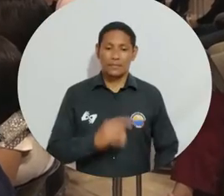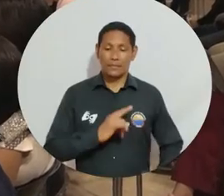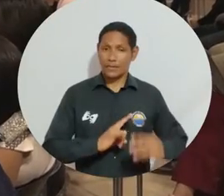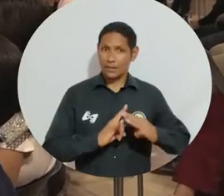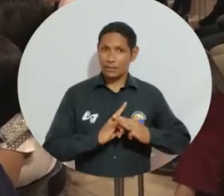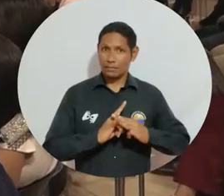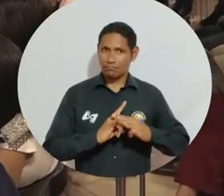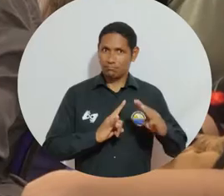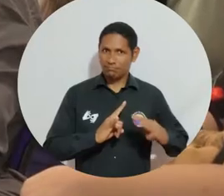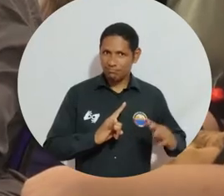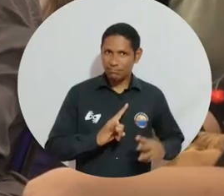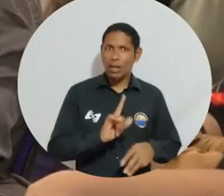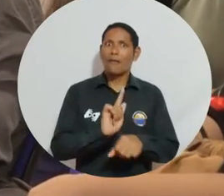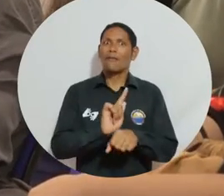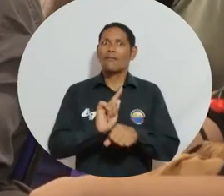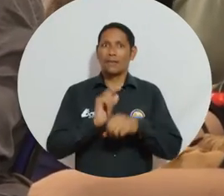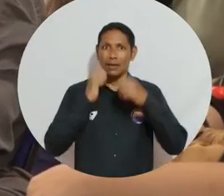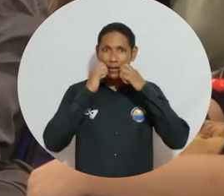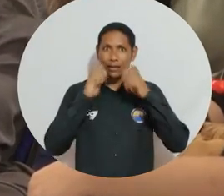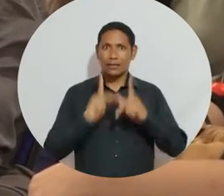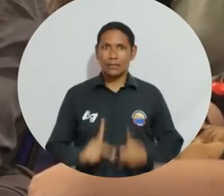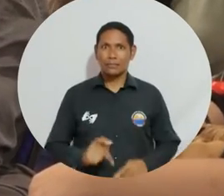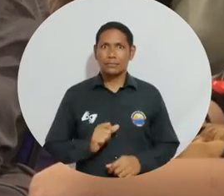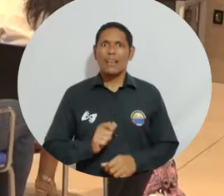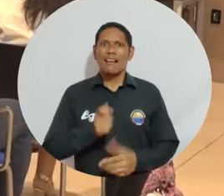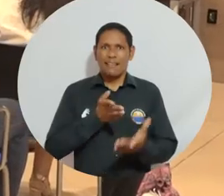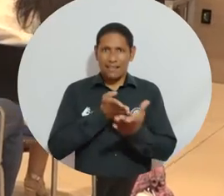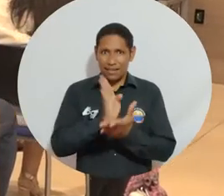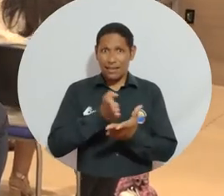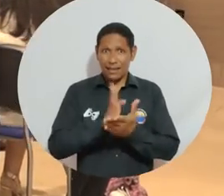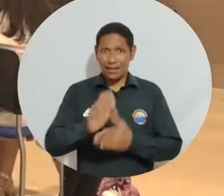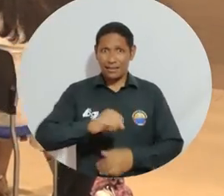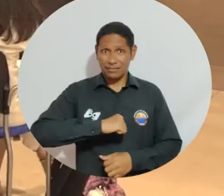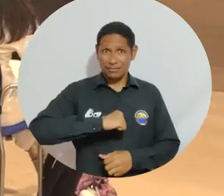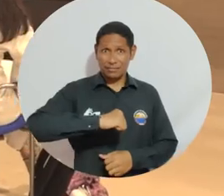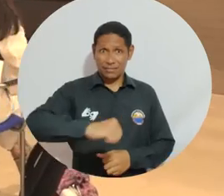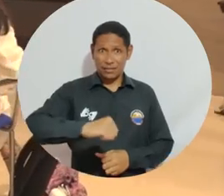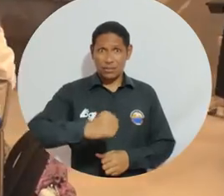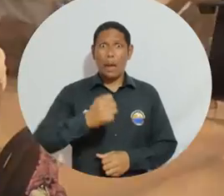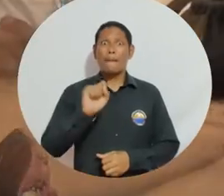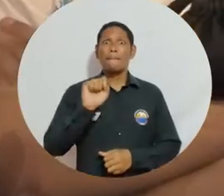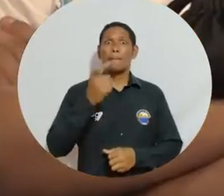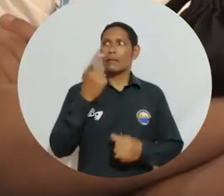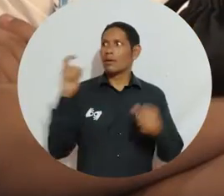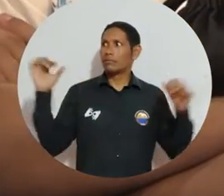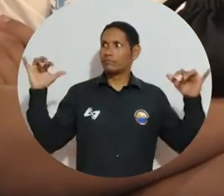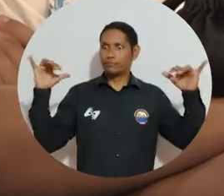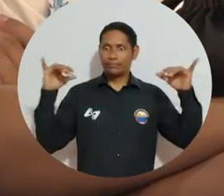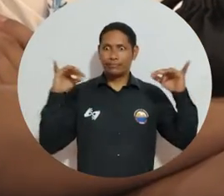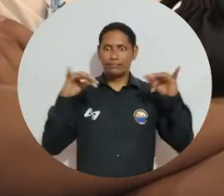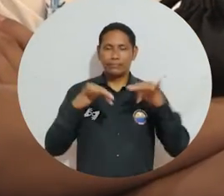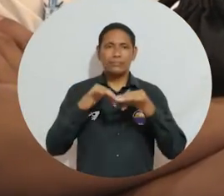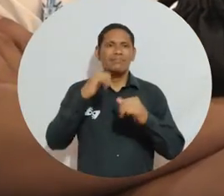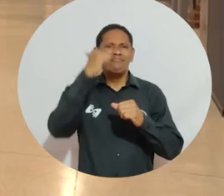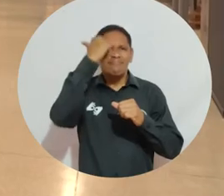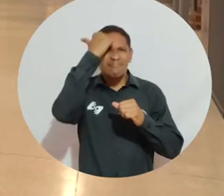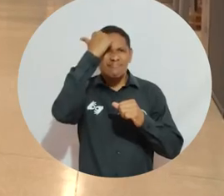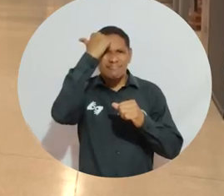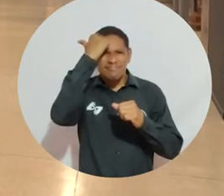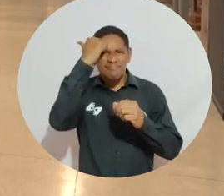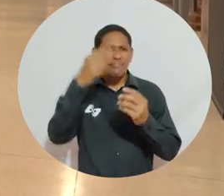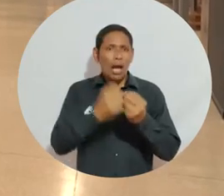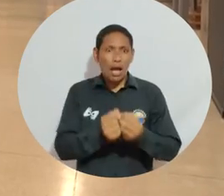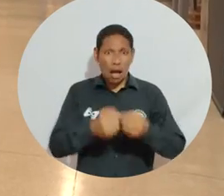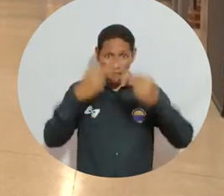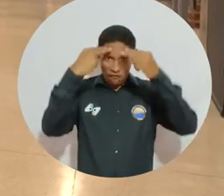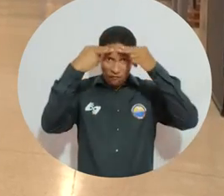La Universidad del Magdalena, a través de la Facultad de Humanidades y el Programa de Derecho, llevó a cabo el primer encuentro de educadores para